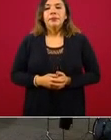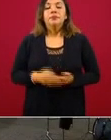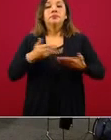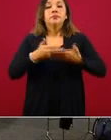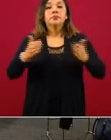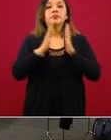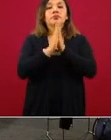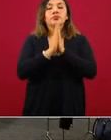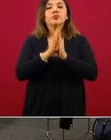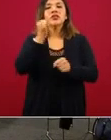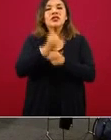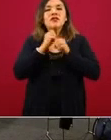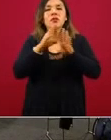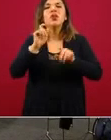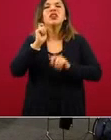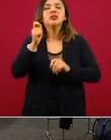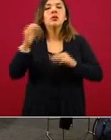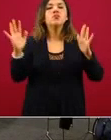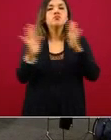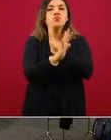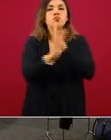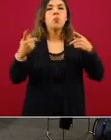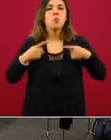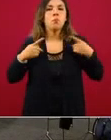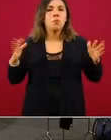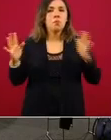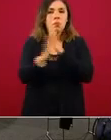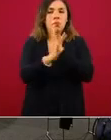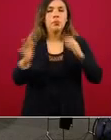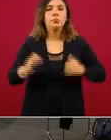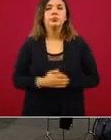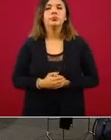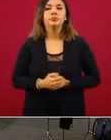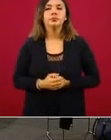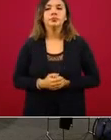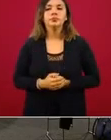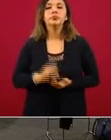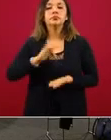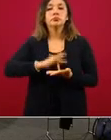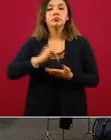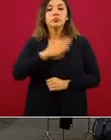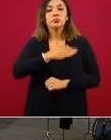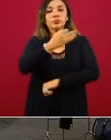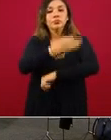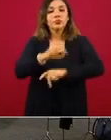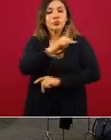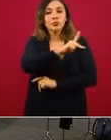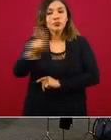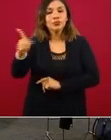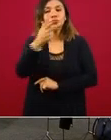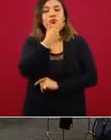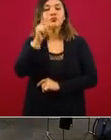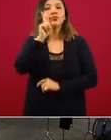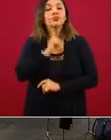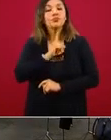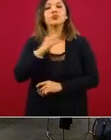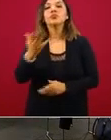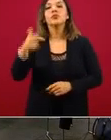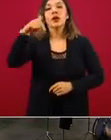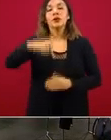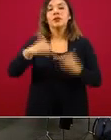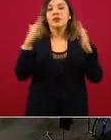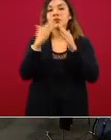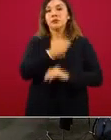movilidad, por favor. Con mucho gusto, subsecretario, muchísimas gracias. Muy buenas tardes, tengan todas y todos aquí en